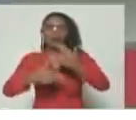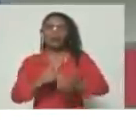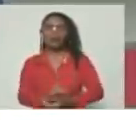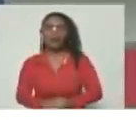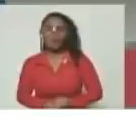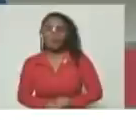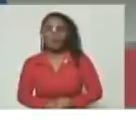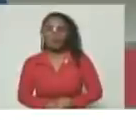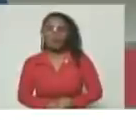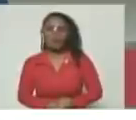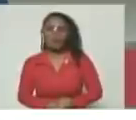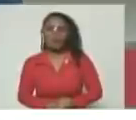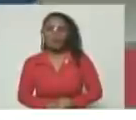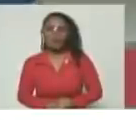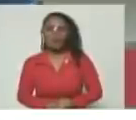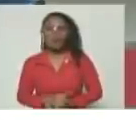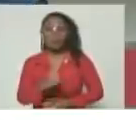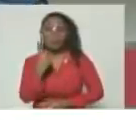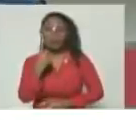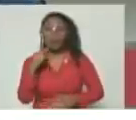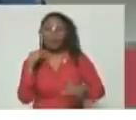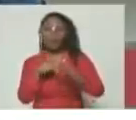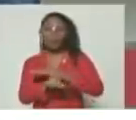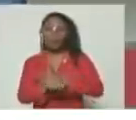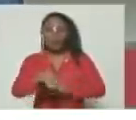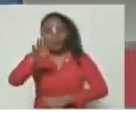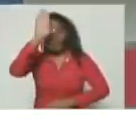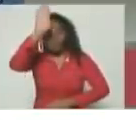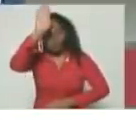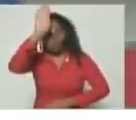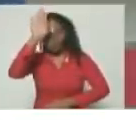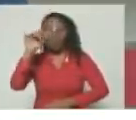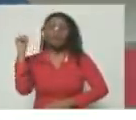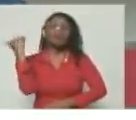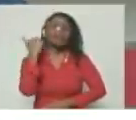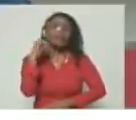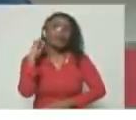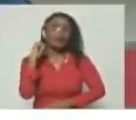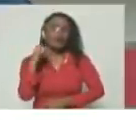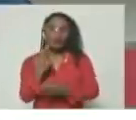Primero entramos a La Vega un sábado y liberamos